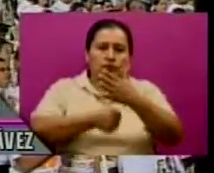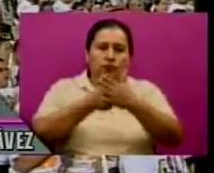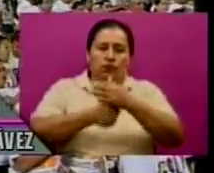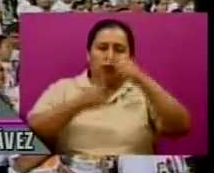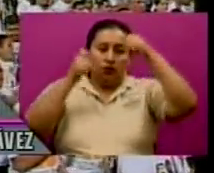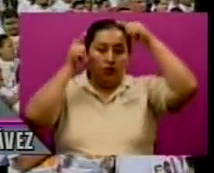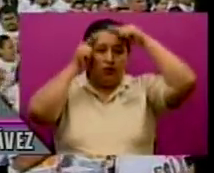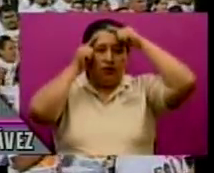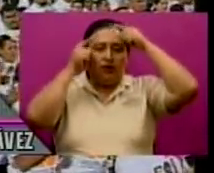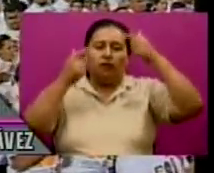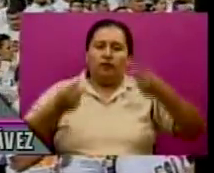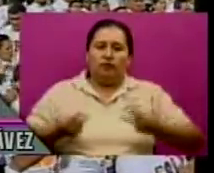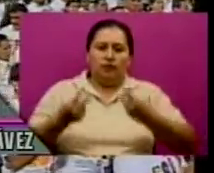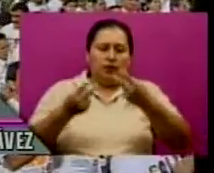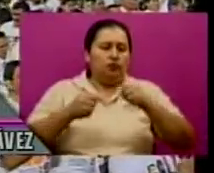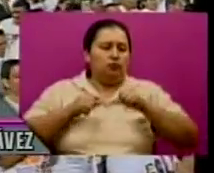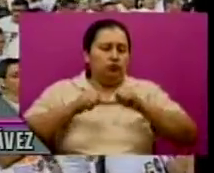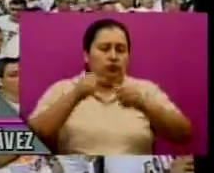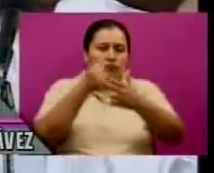¡Chávez vive!